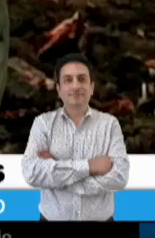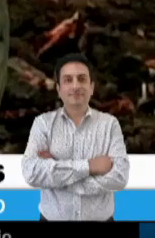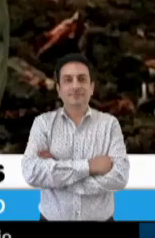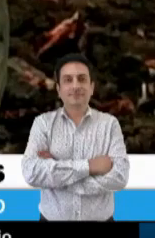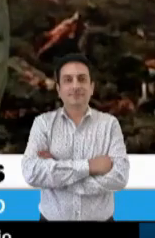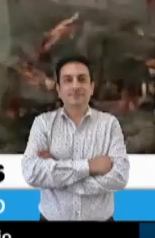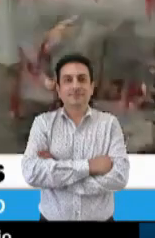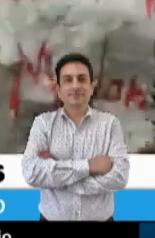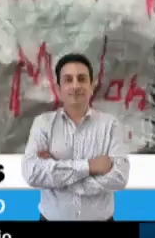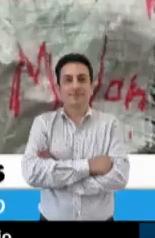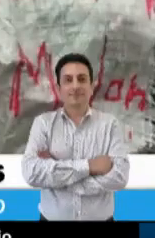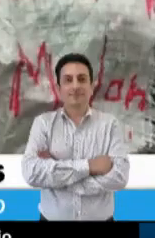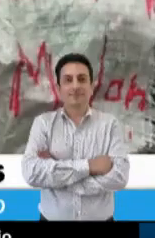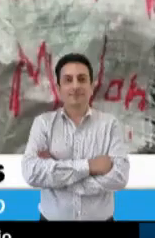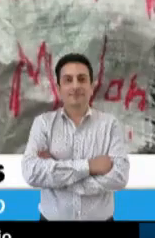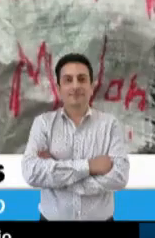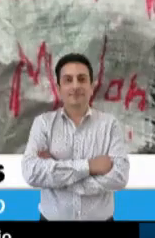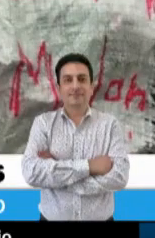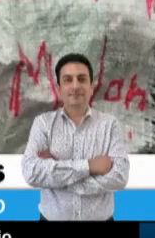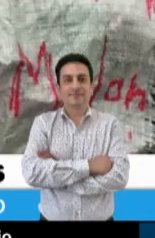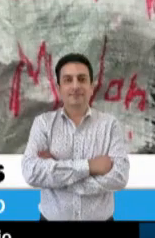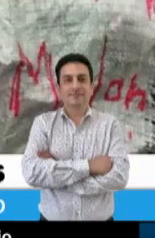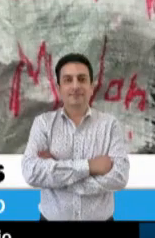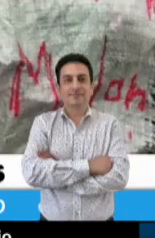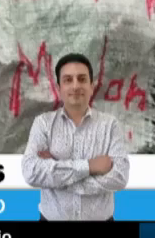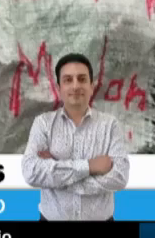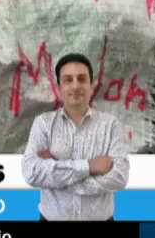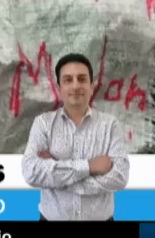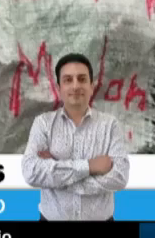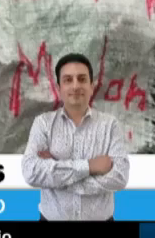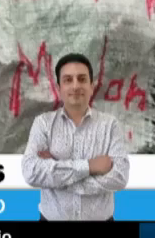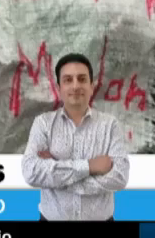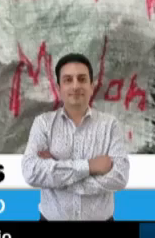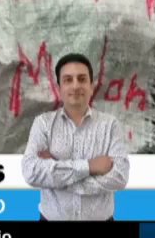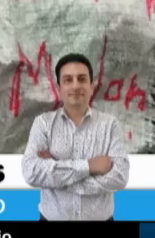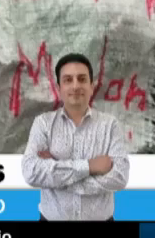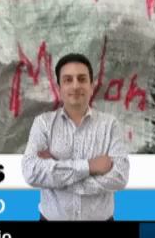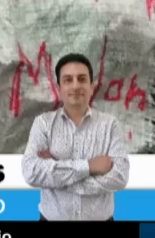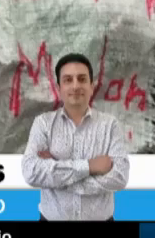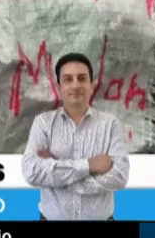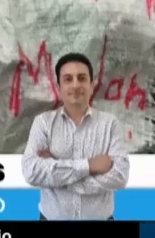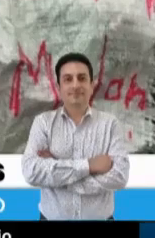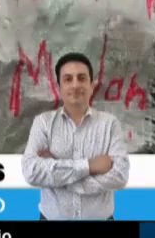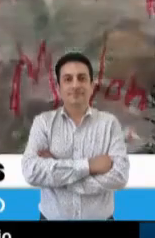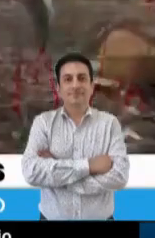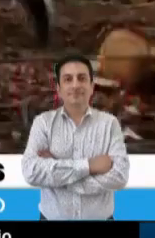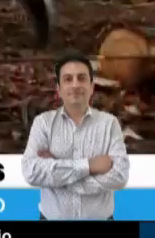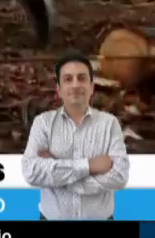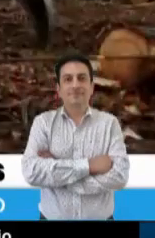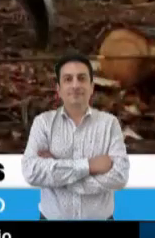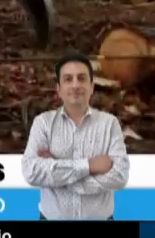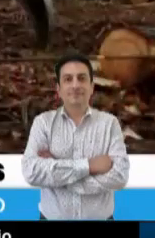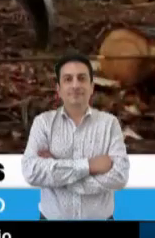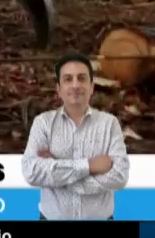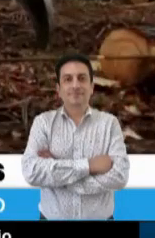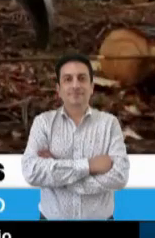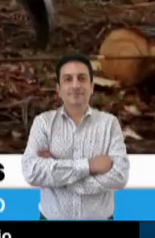lienzos que fueron encontrados sobre algunas ruedas que dejaron